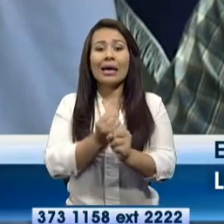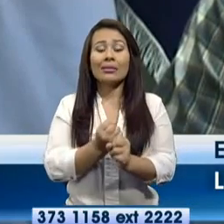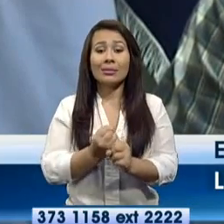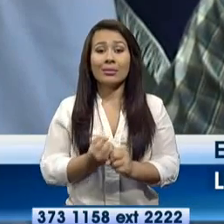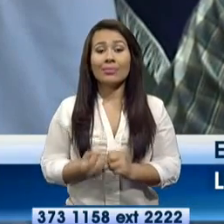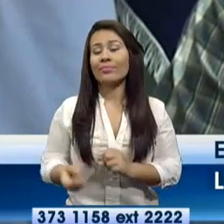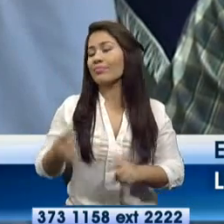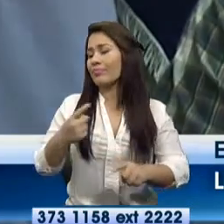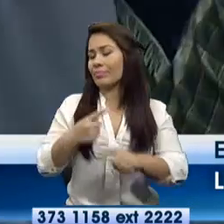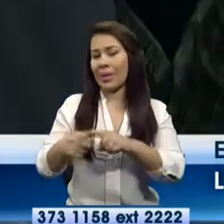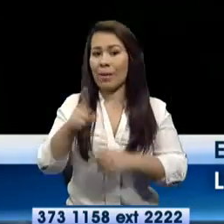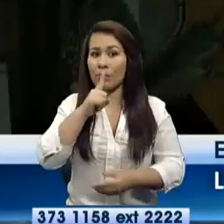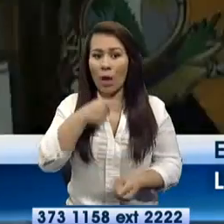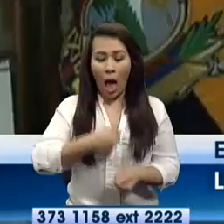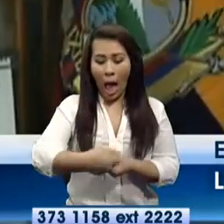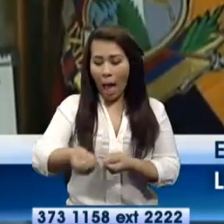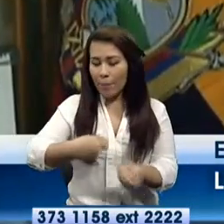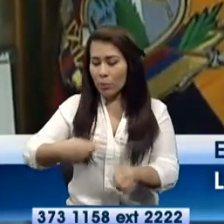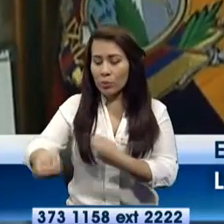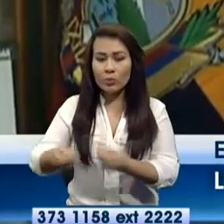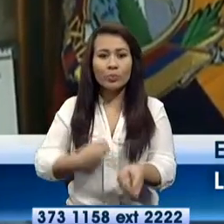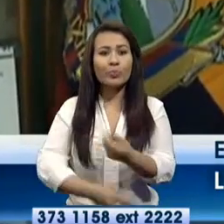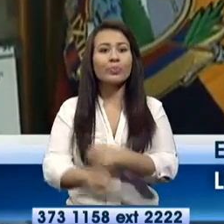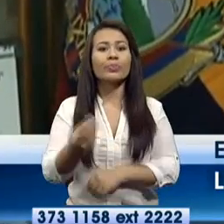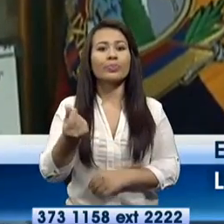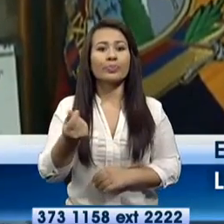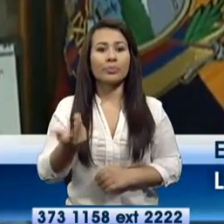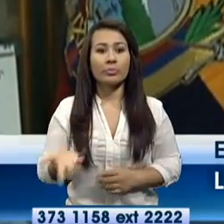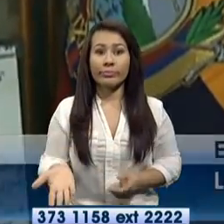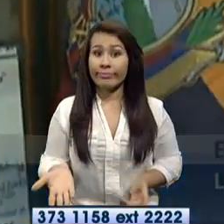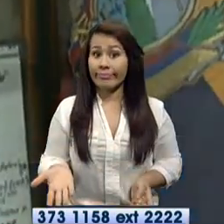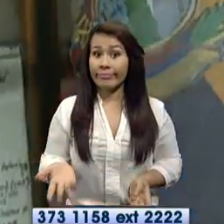lo que es las apuestas. En Quito informó Iván Casamen.